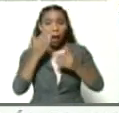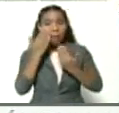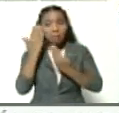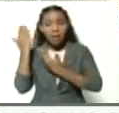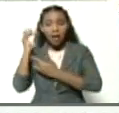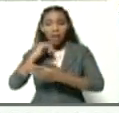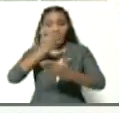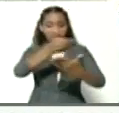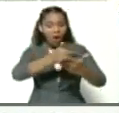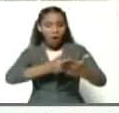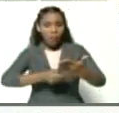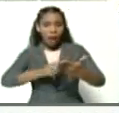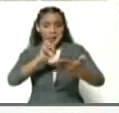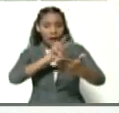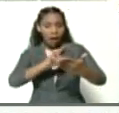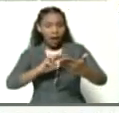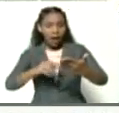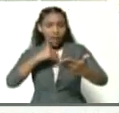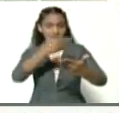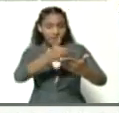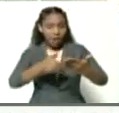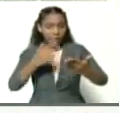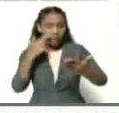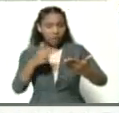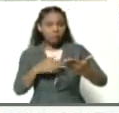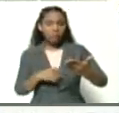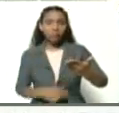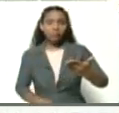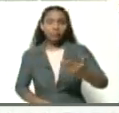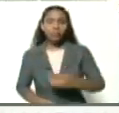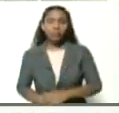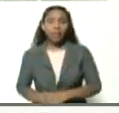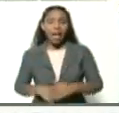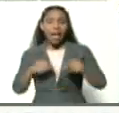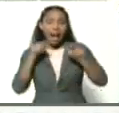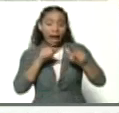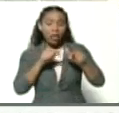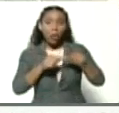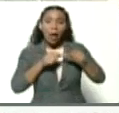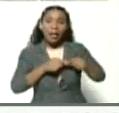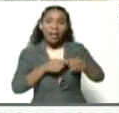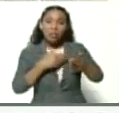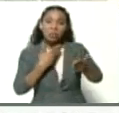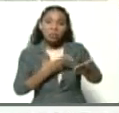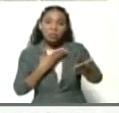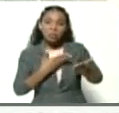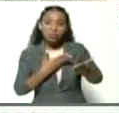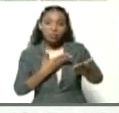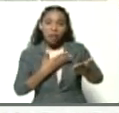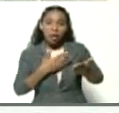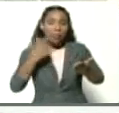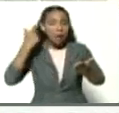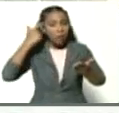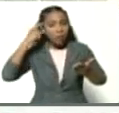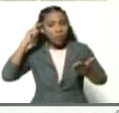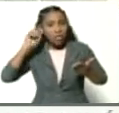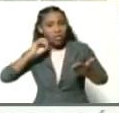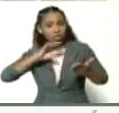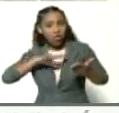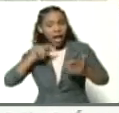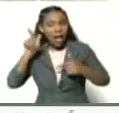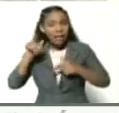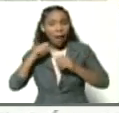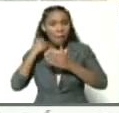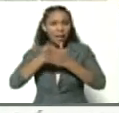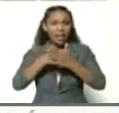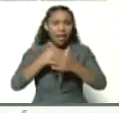mí me gusta leerles el informe. Esto va quedando inclusive para el recuento de la historia de esta batalla